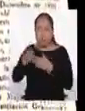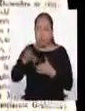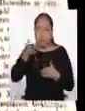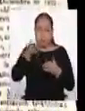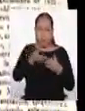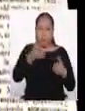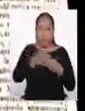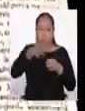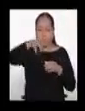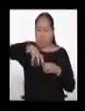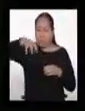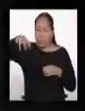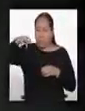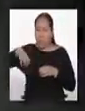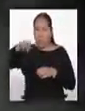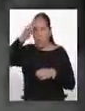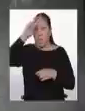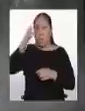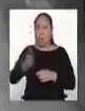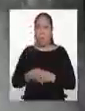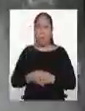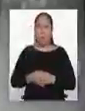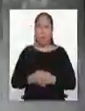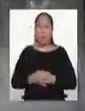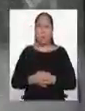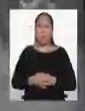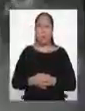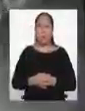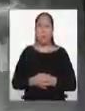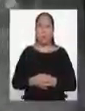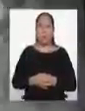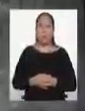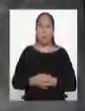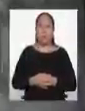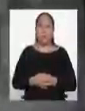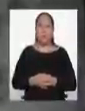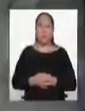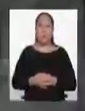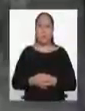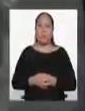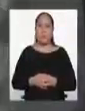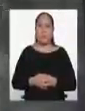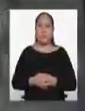peruanas en la zona limítrofe.